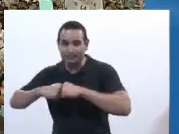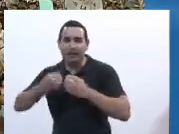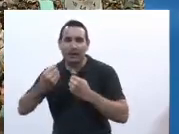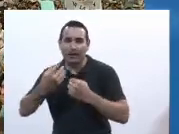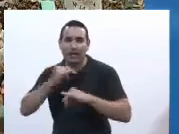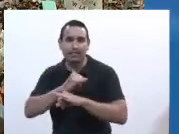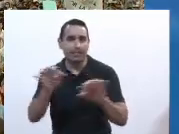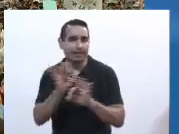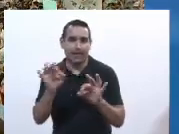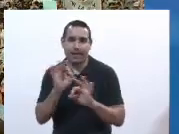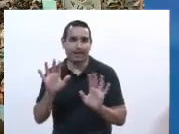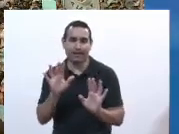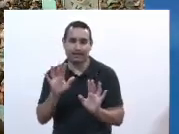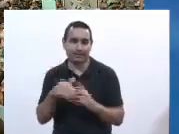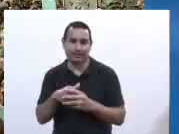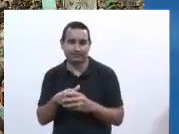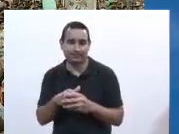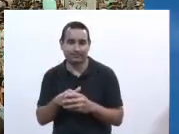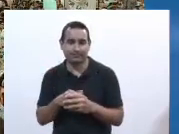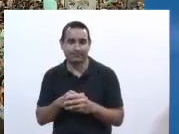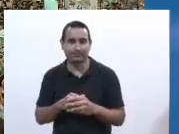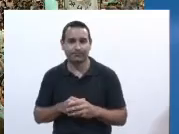poder evitar esa muerte clandestina.